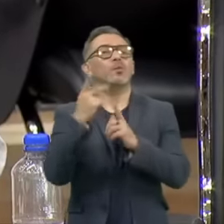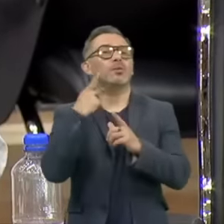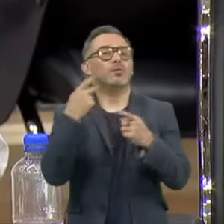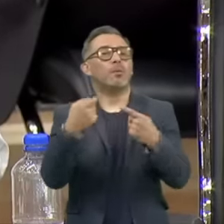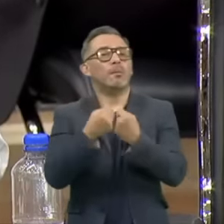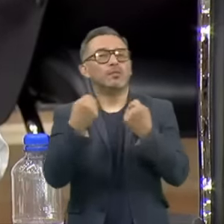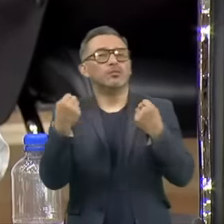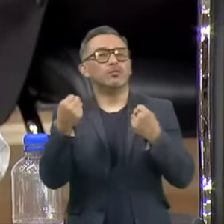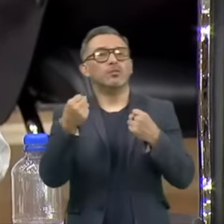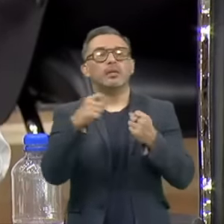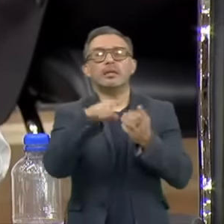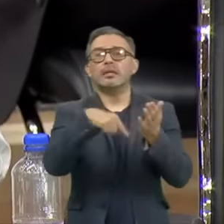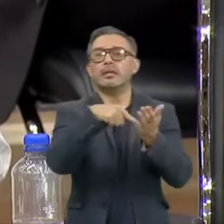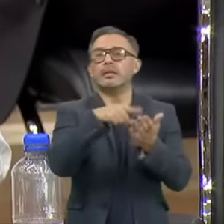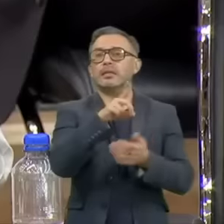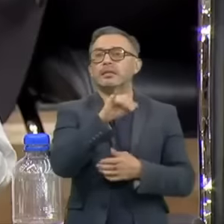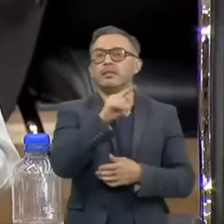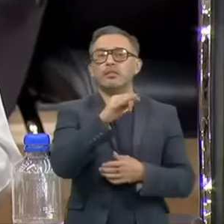un solo distrito.